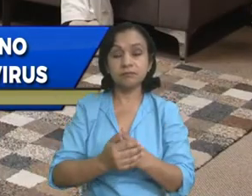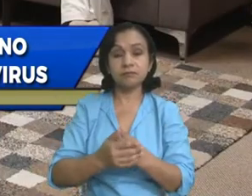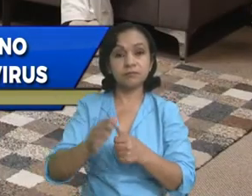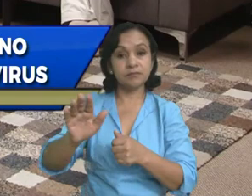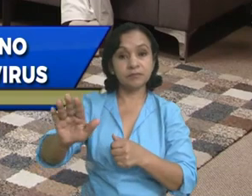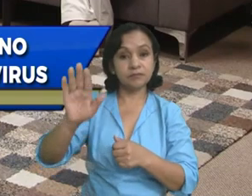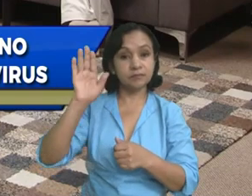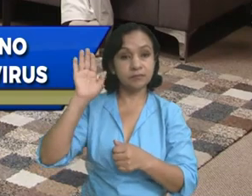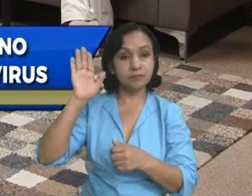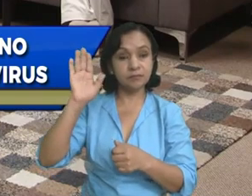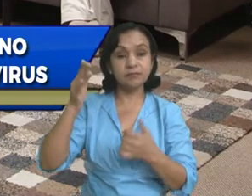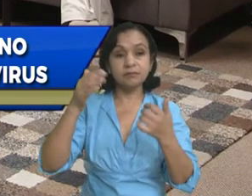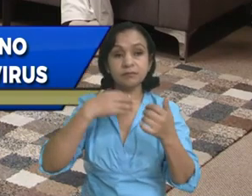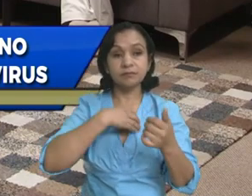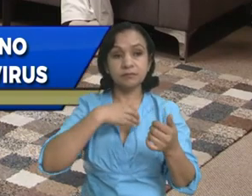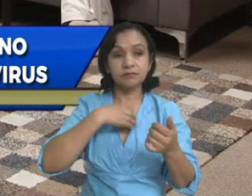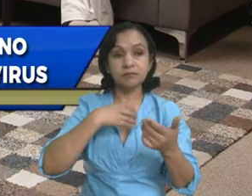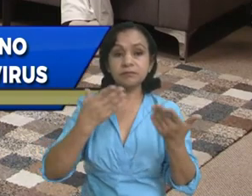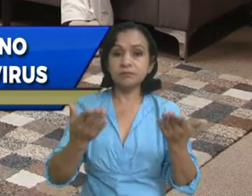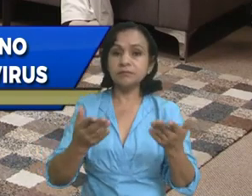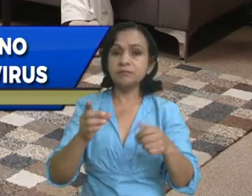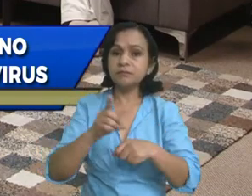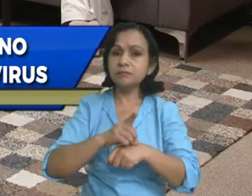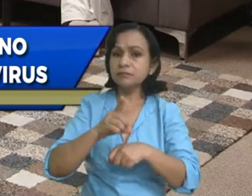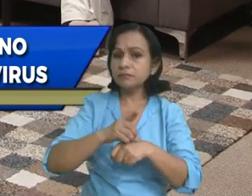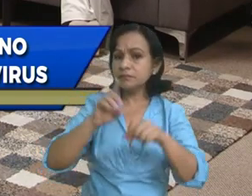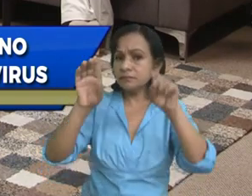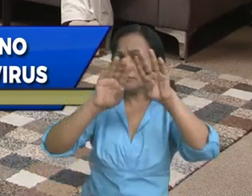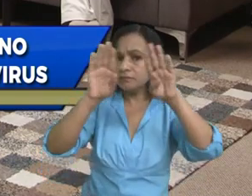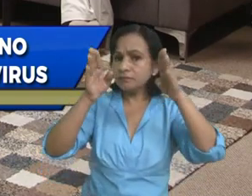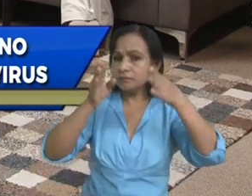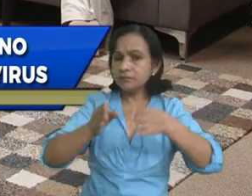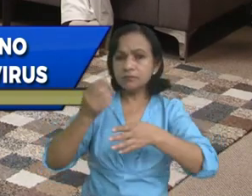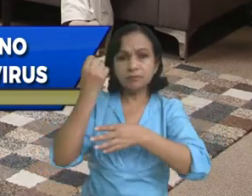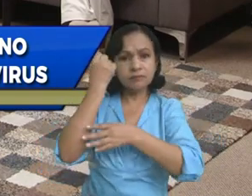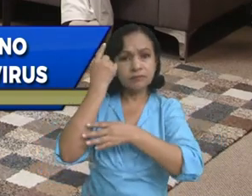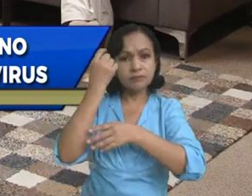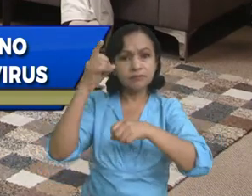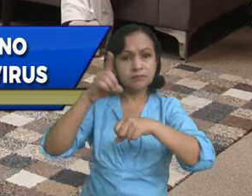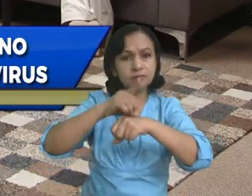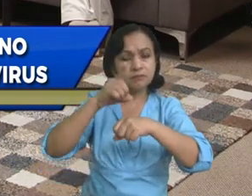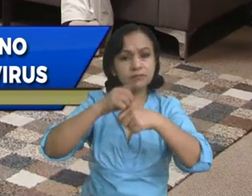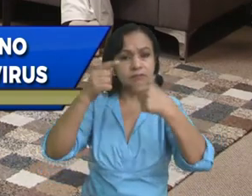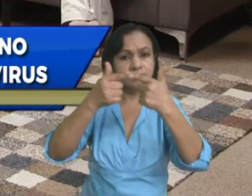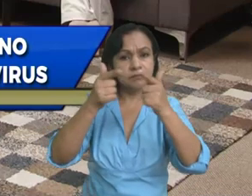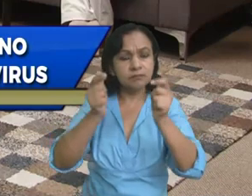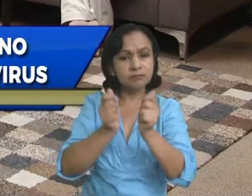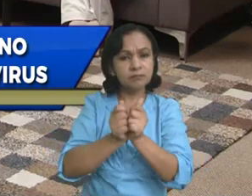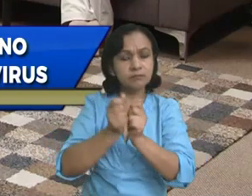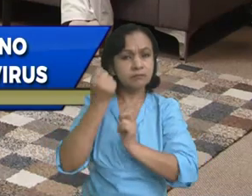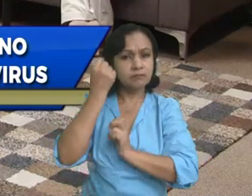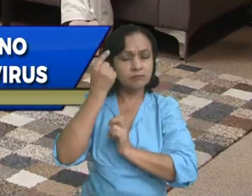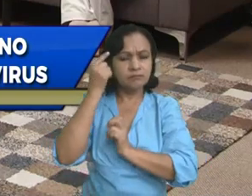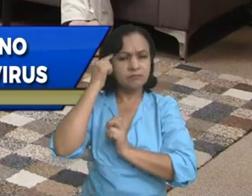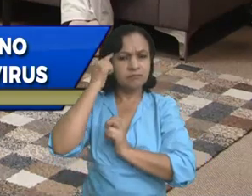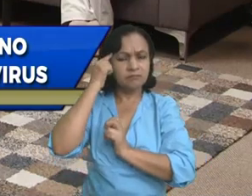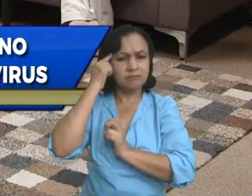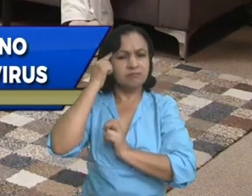compromiso revolucionario con el mundo. Doctora, entender un poquito cuando hablamos de una brigada médica, de repente en nuestra